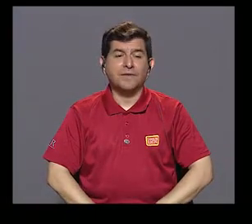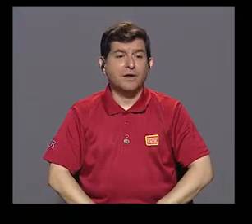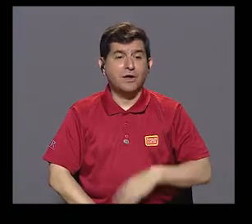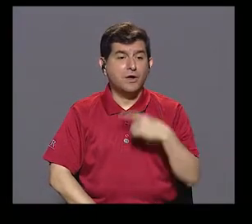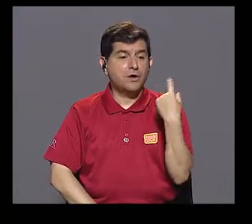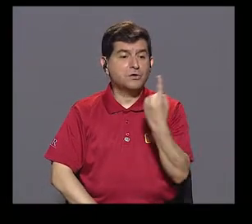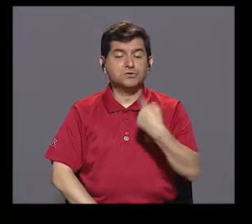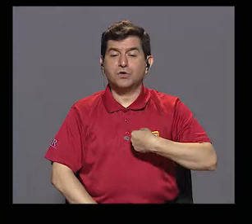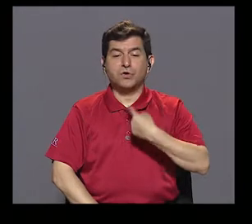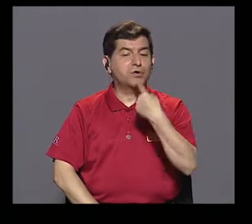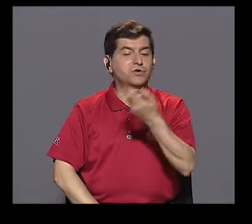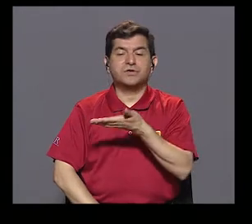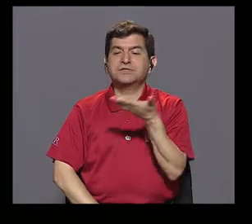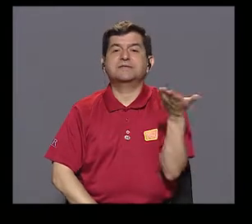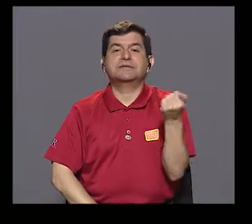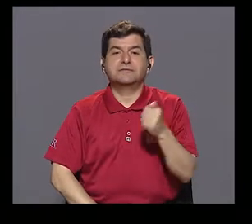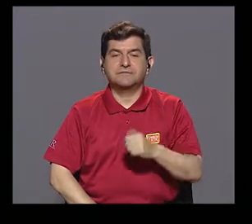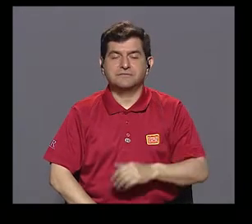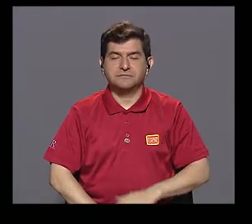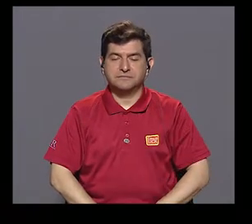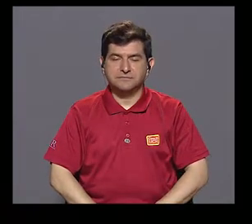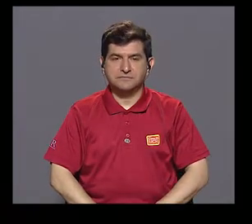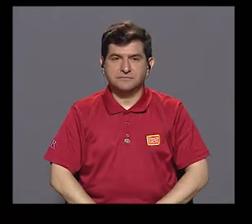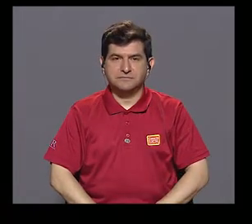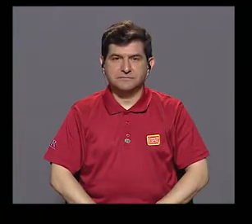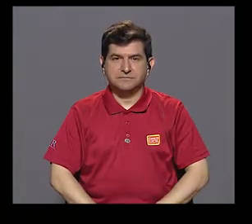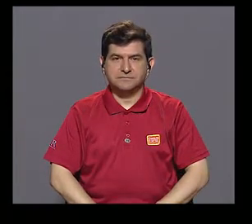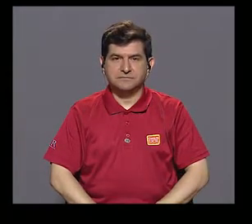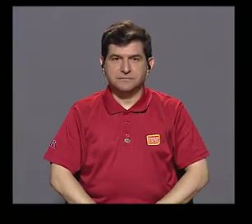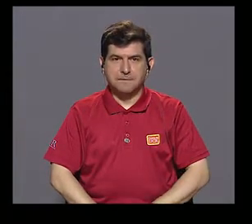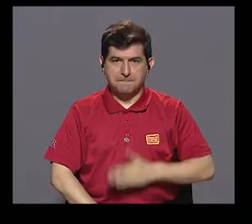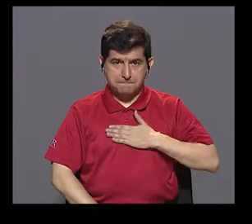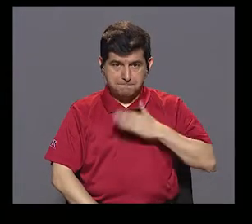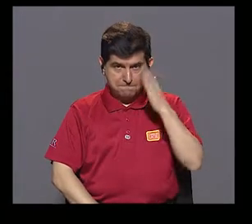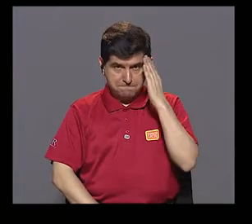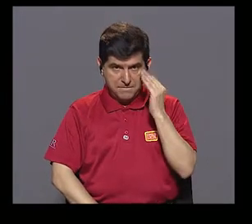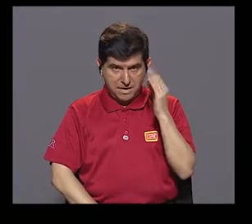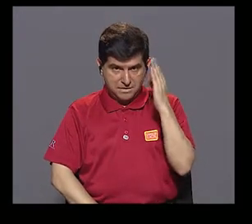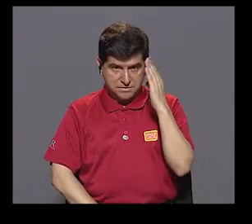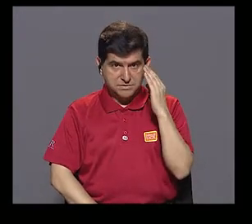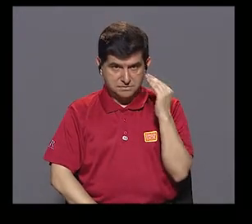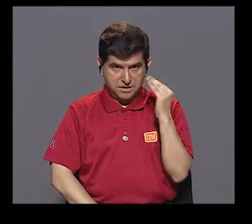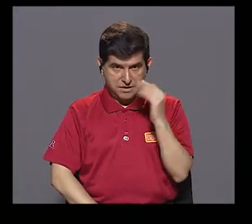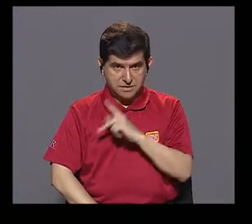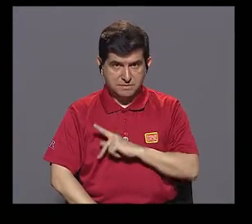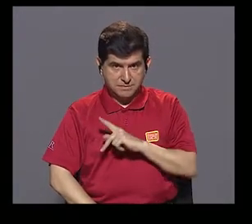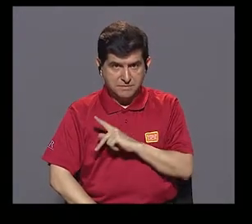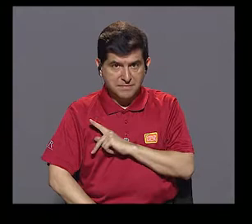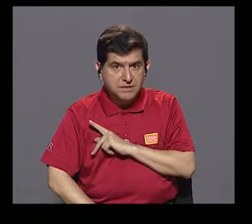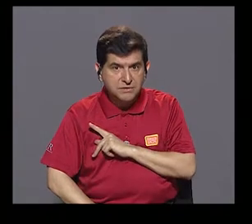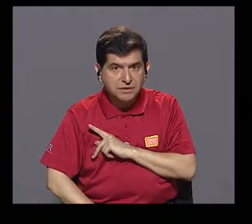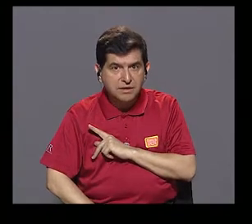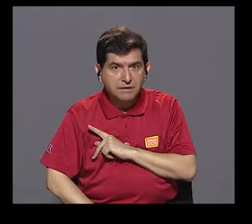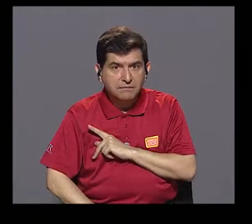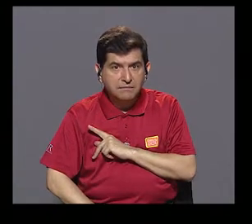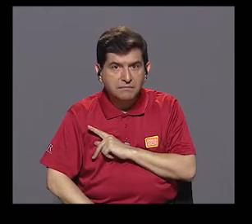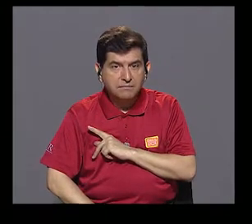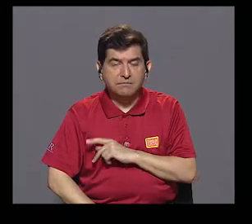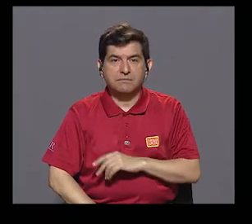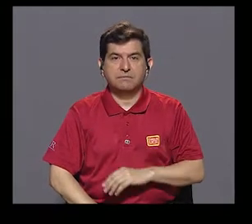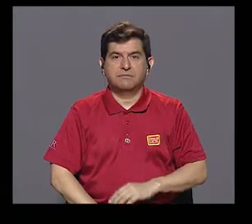lo único que puedo decirles es que mi experiencia personal